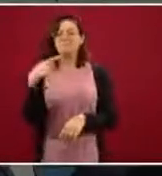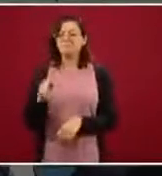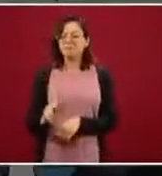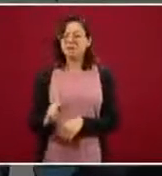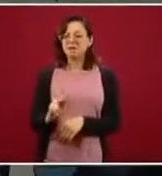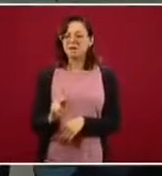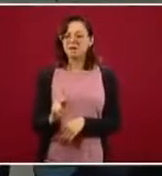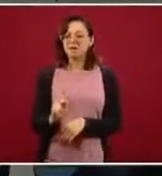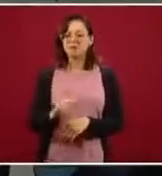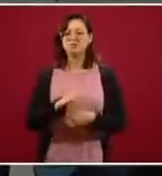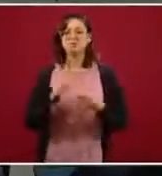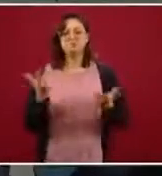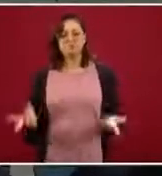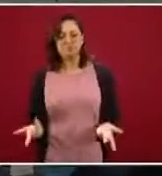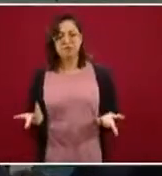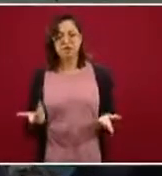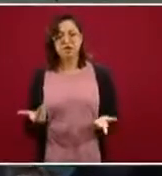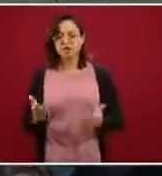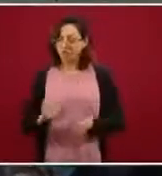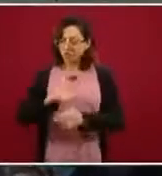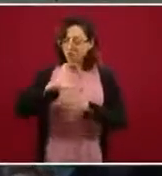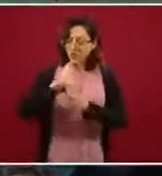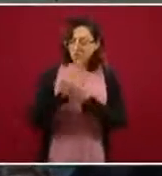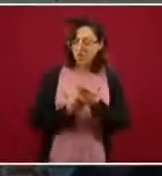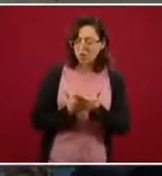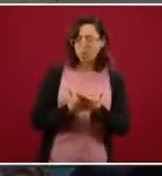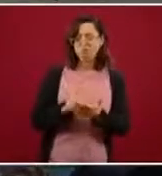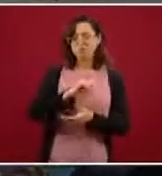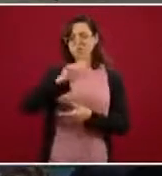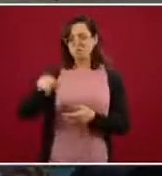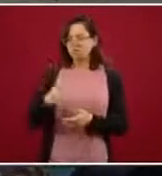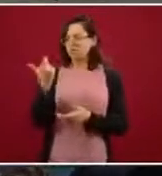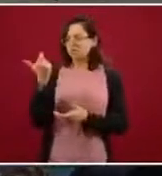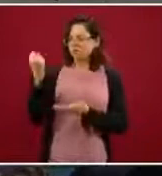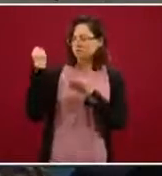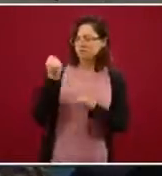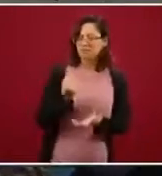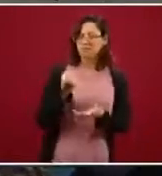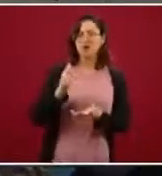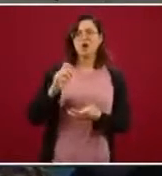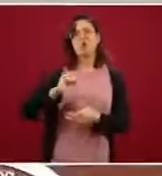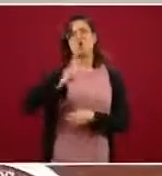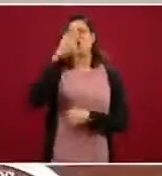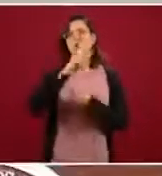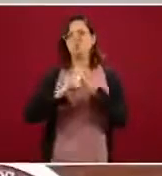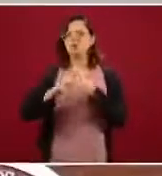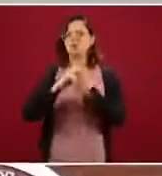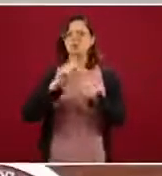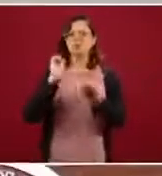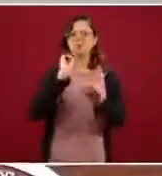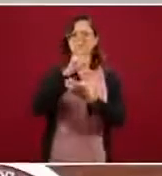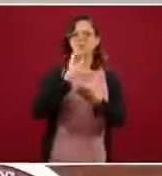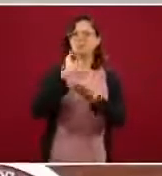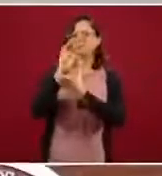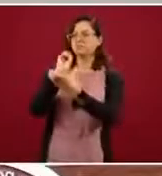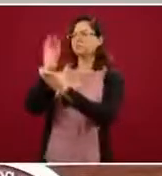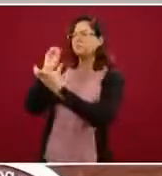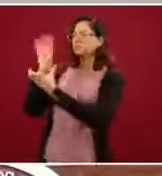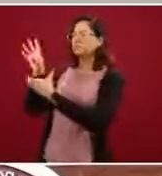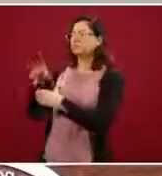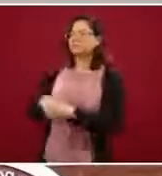terminan después de la contratación gubernamental mandando el dinero fuera de las fronteras mexicanas. Adelante, por